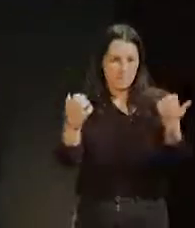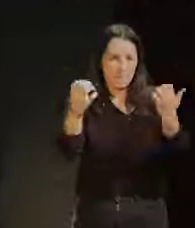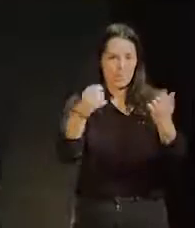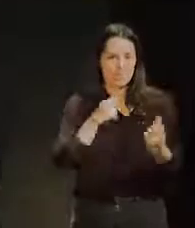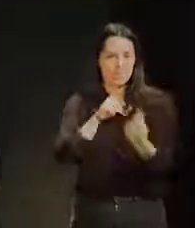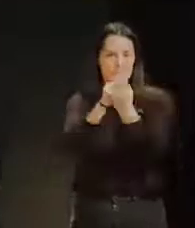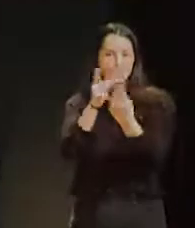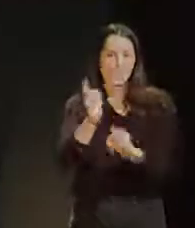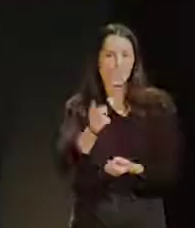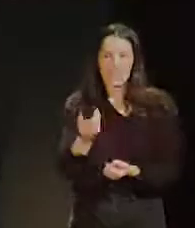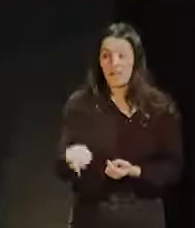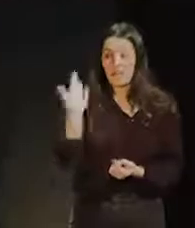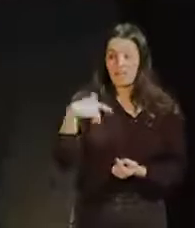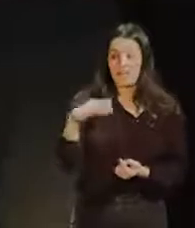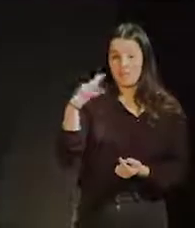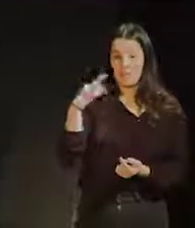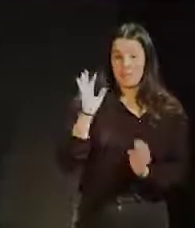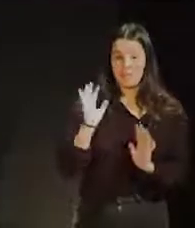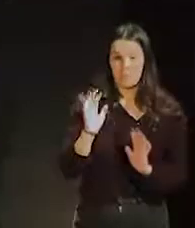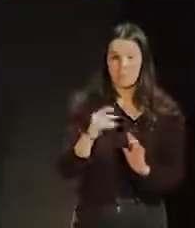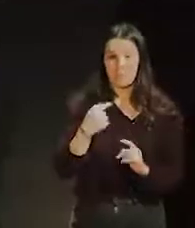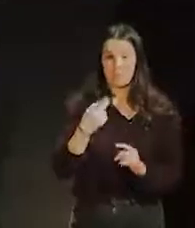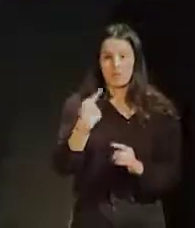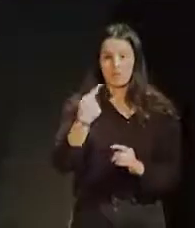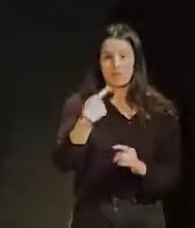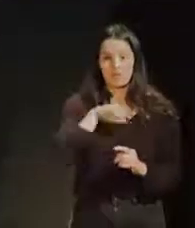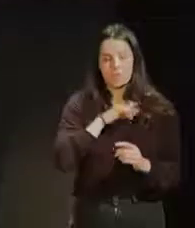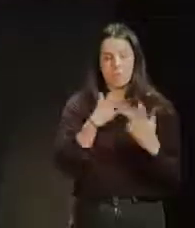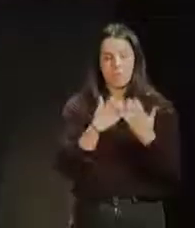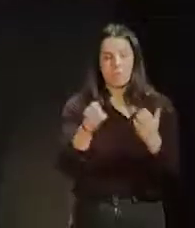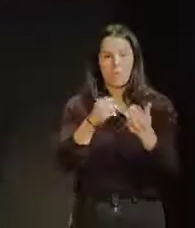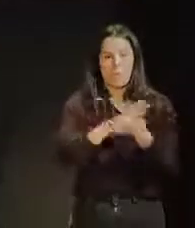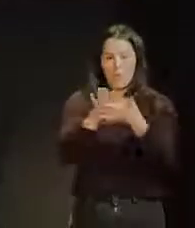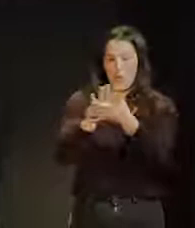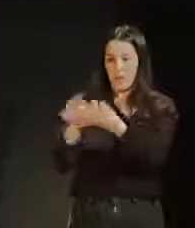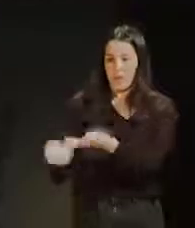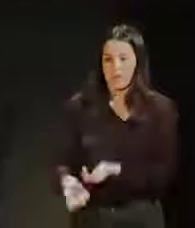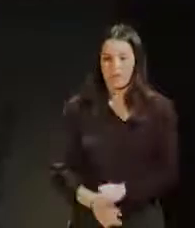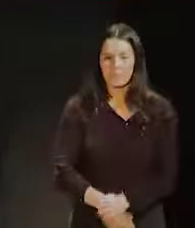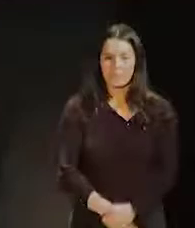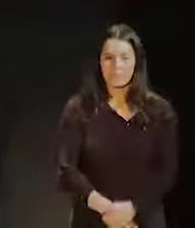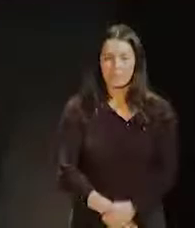de las pocas veces que habíamos hecho un encuentro con el público. ¿Sí?